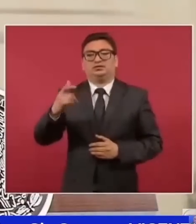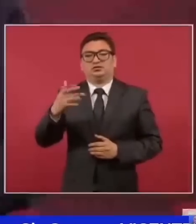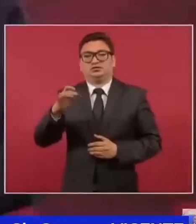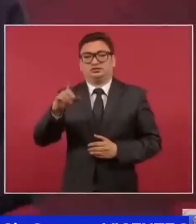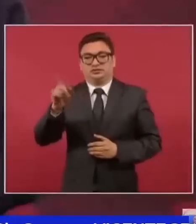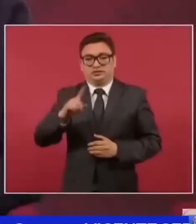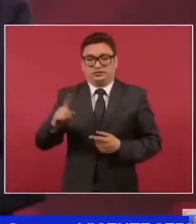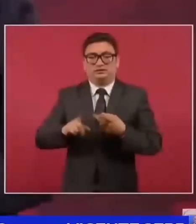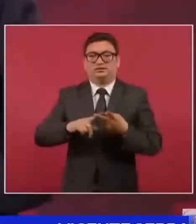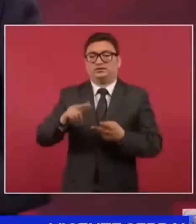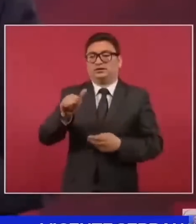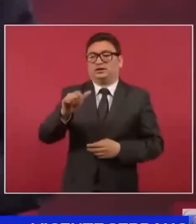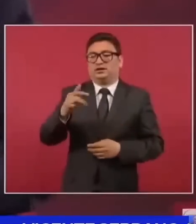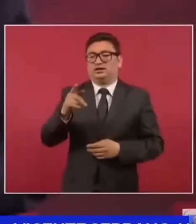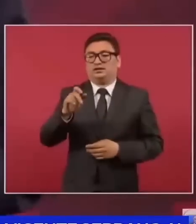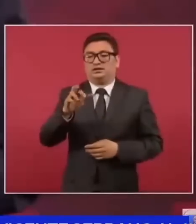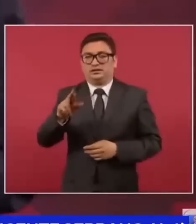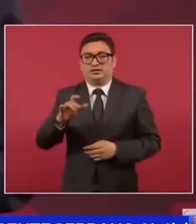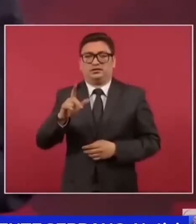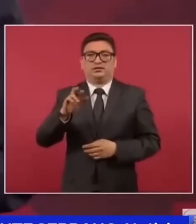Aguilar Camín, a Krause,